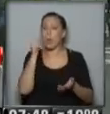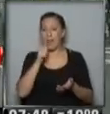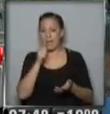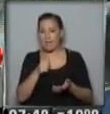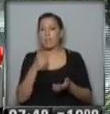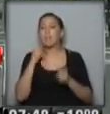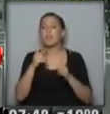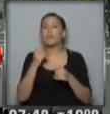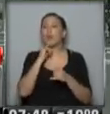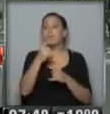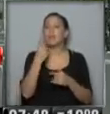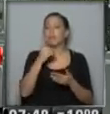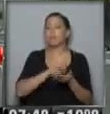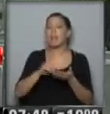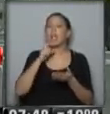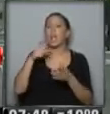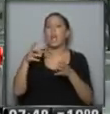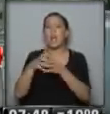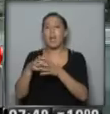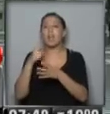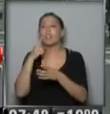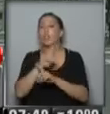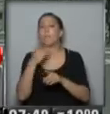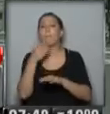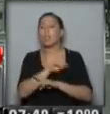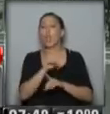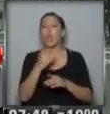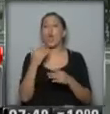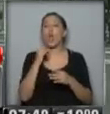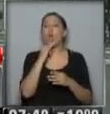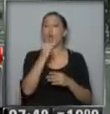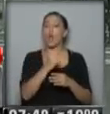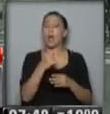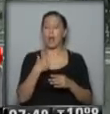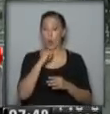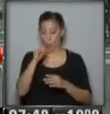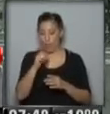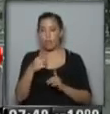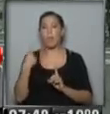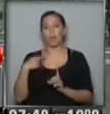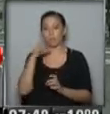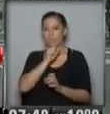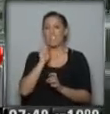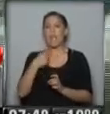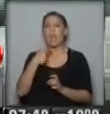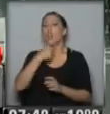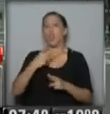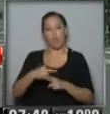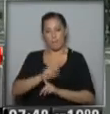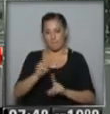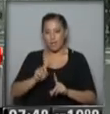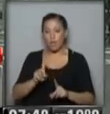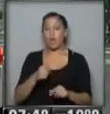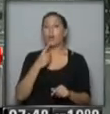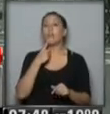señaló un funcionario de una agencia del orden que pidió no ser identificado en este marco el secretario general de las Naciones Unidas van